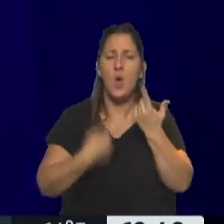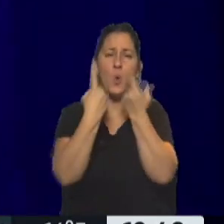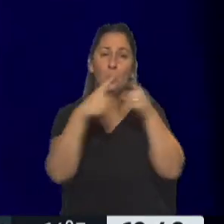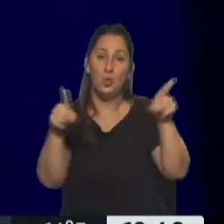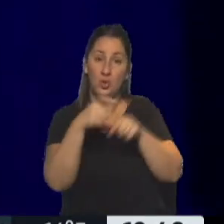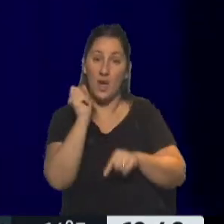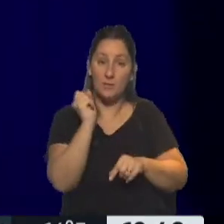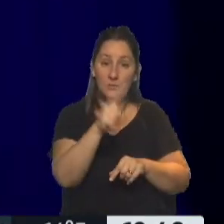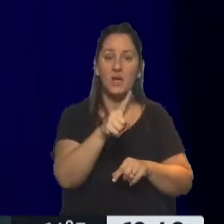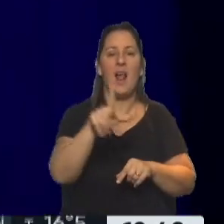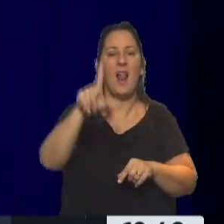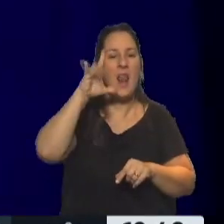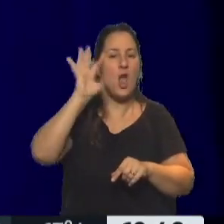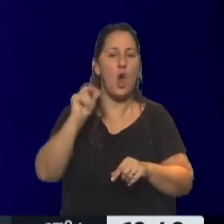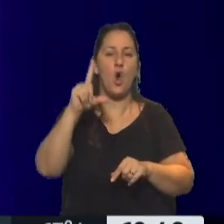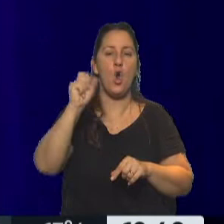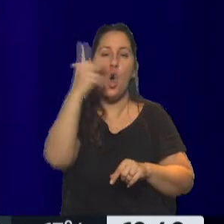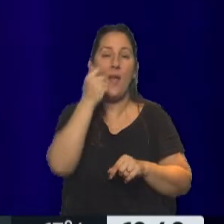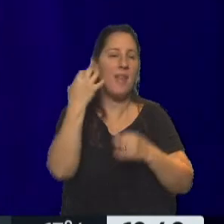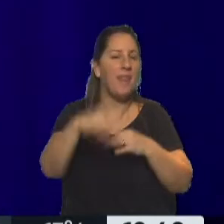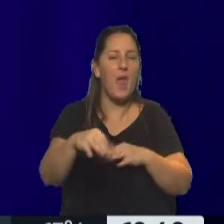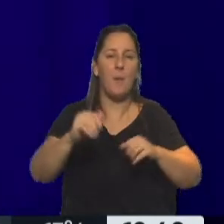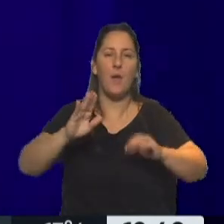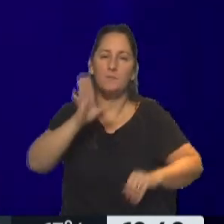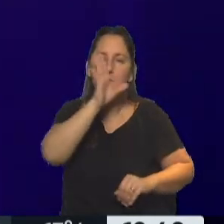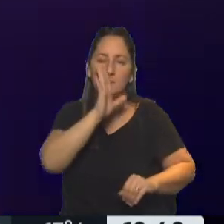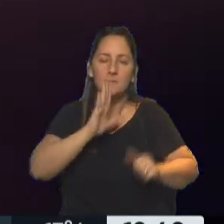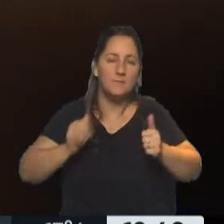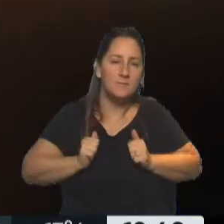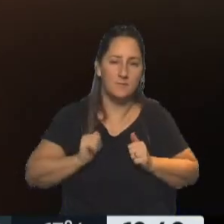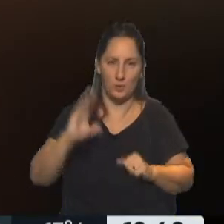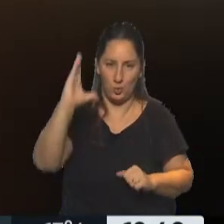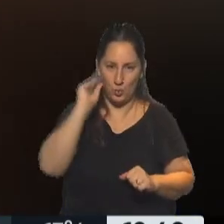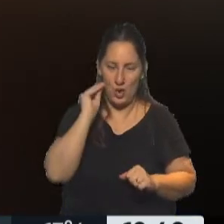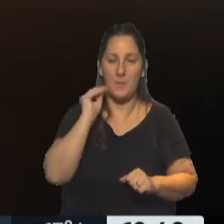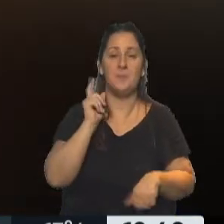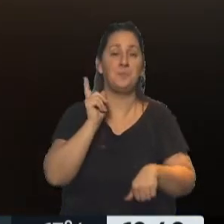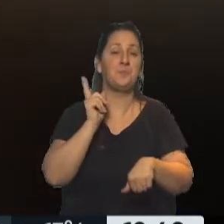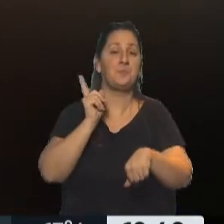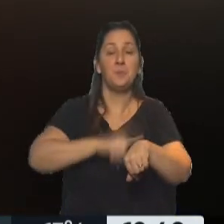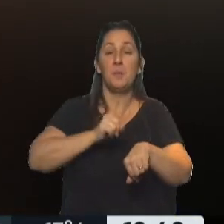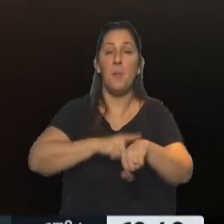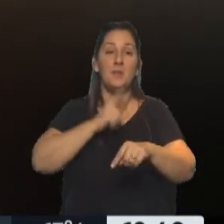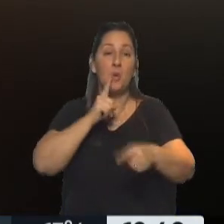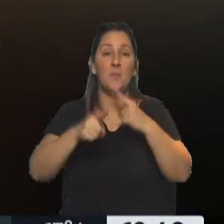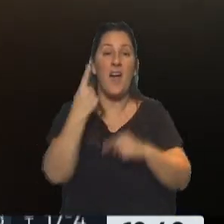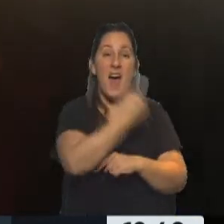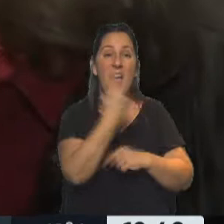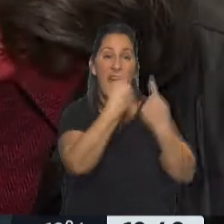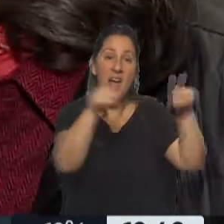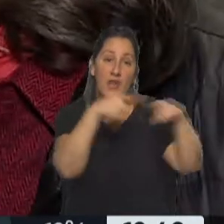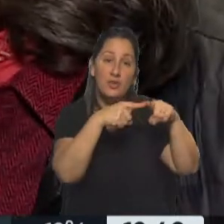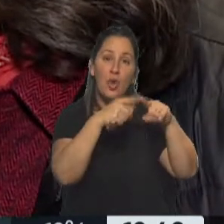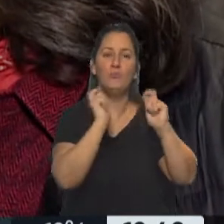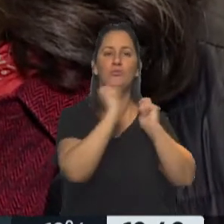música, creo que Leonard Cohen es un artista para escuchar. Surgió la posibilidad de que cada canción sea cantada por